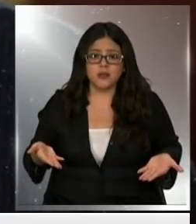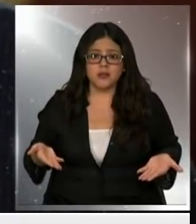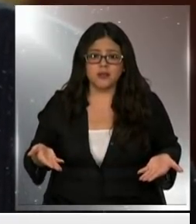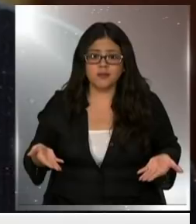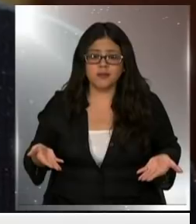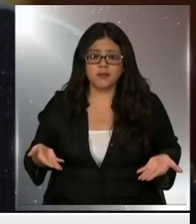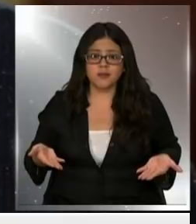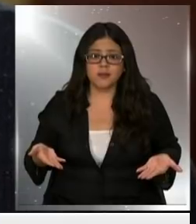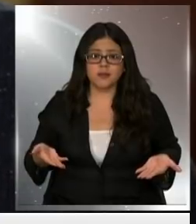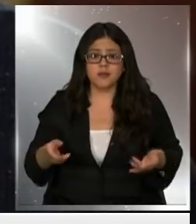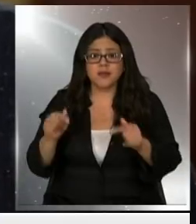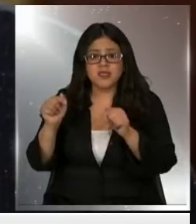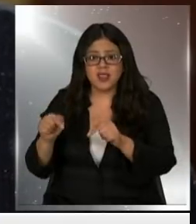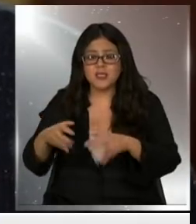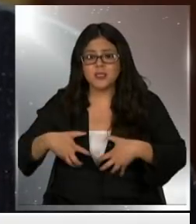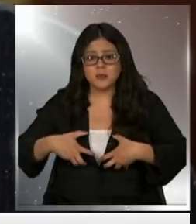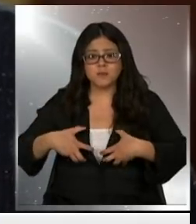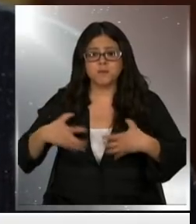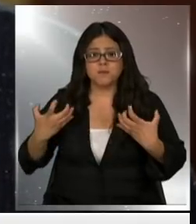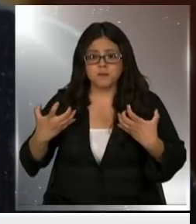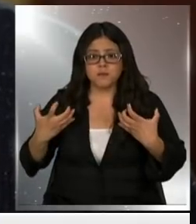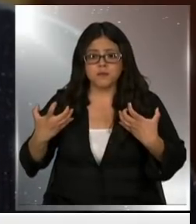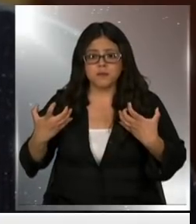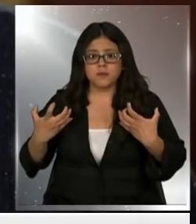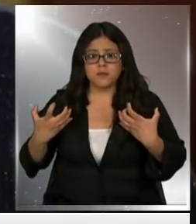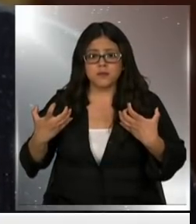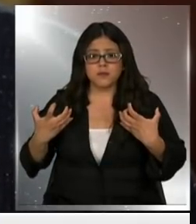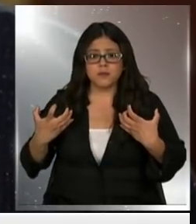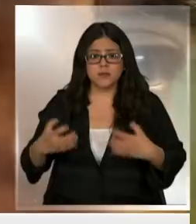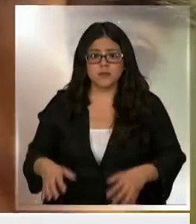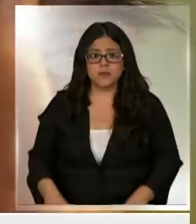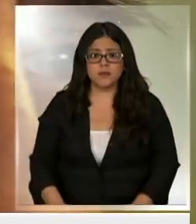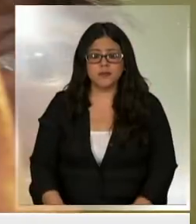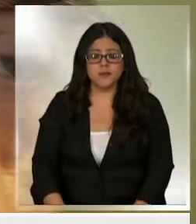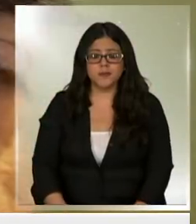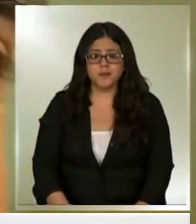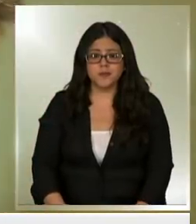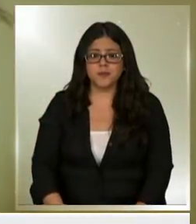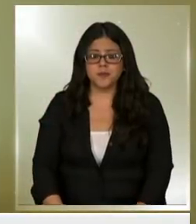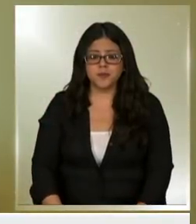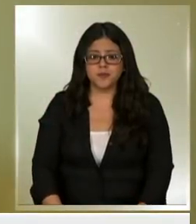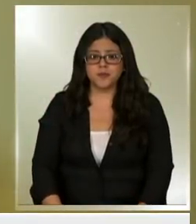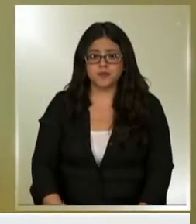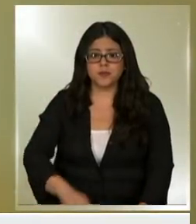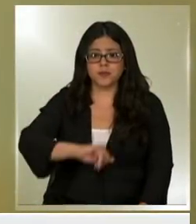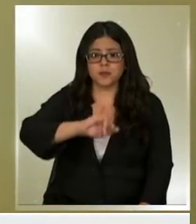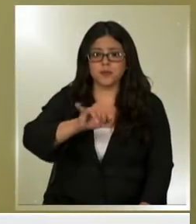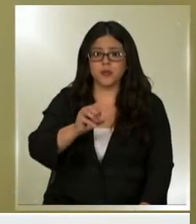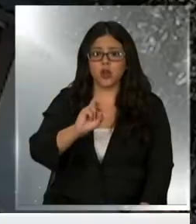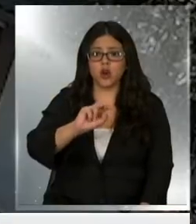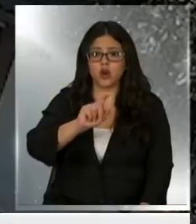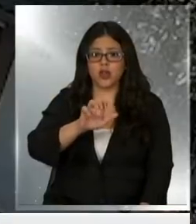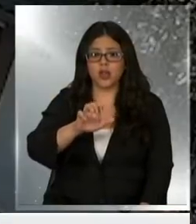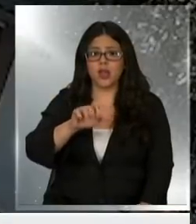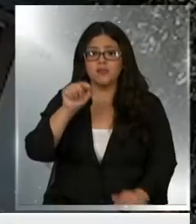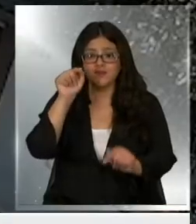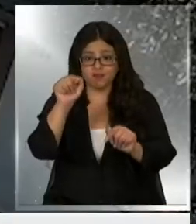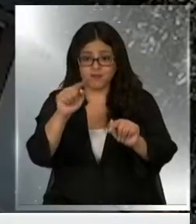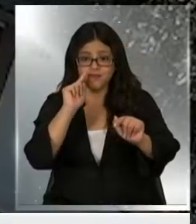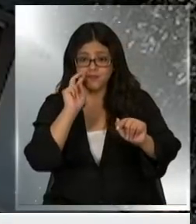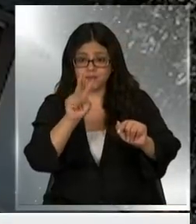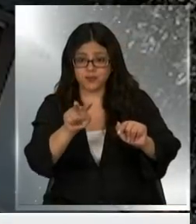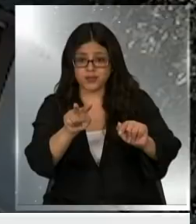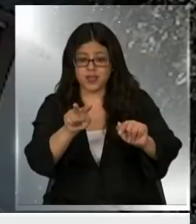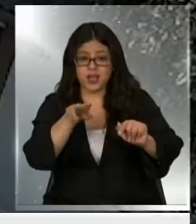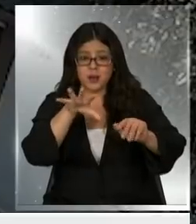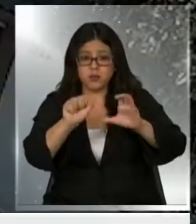Entonces, en ese momento es rabia, impotencia, como te digo. Jorge protagonizó esta escena que fue captada